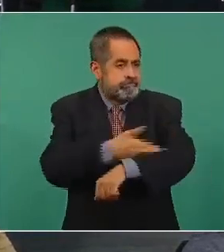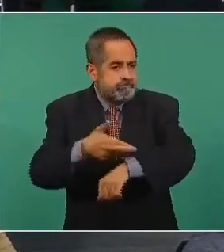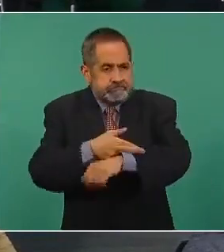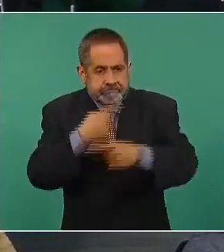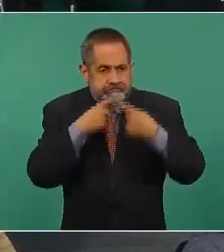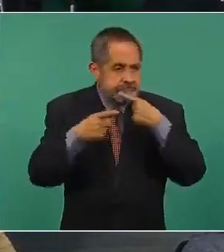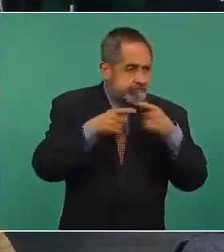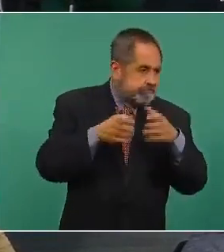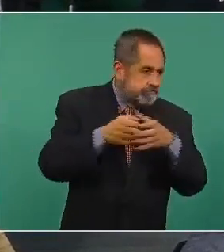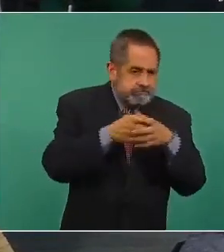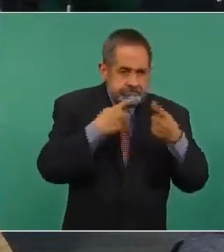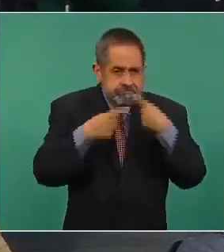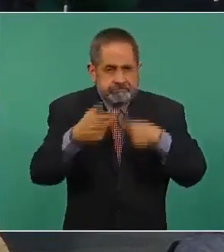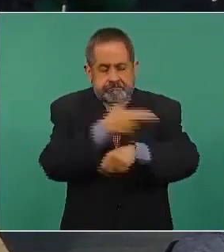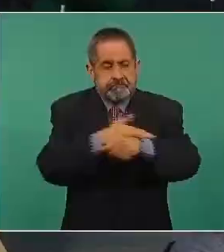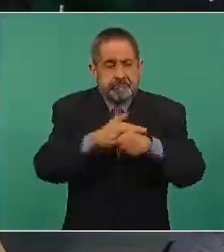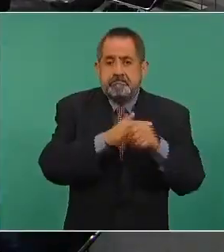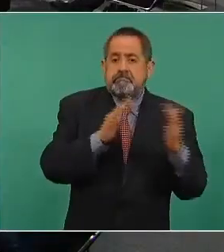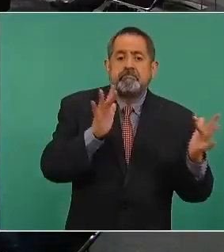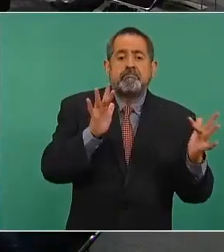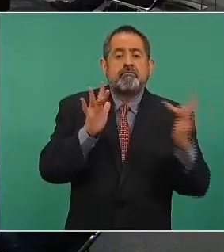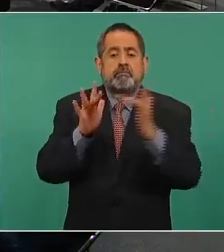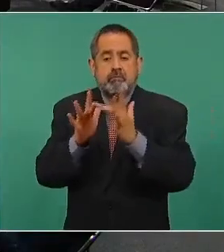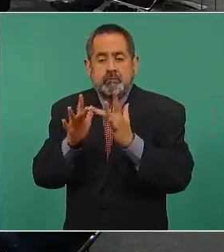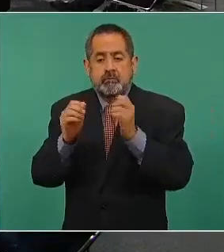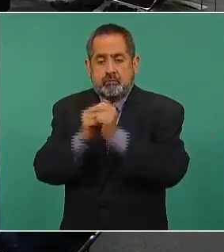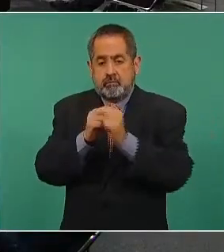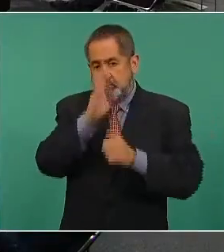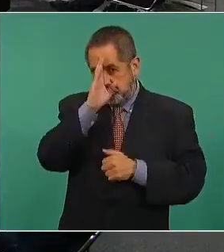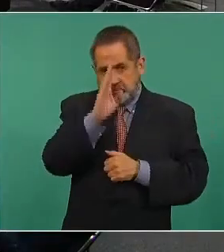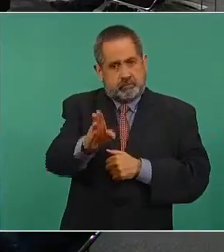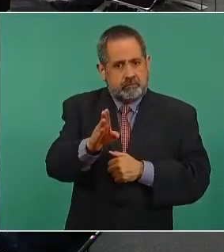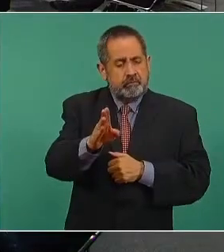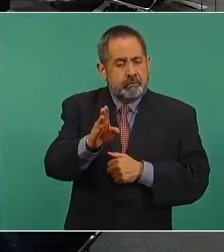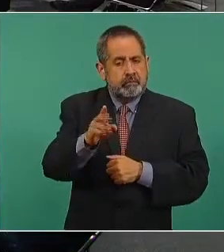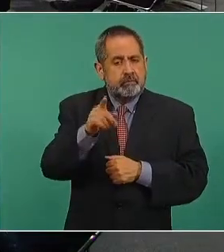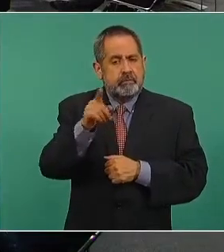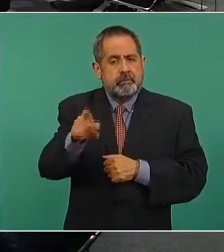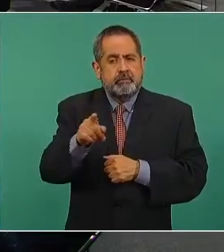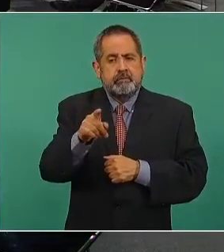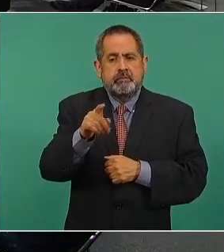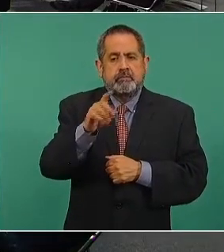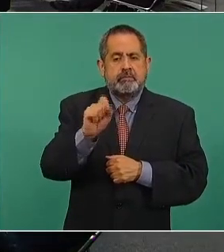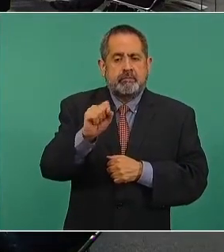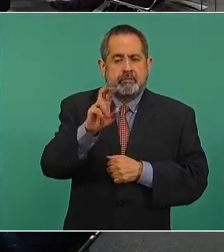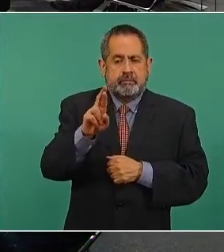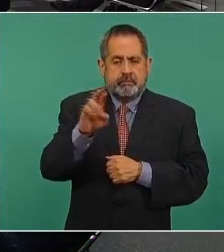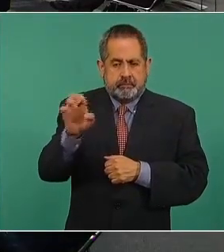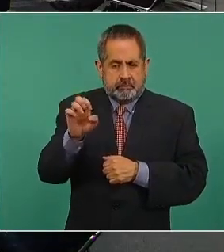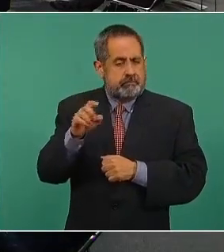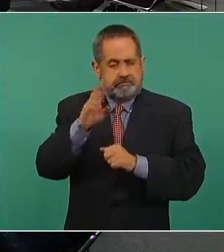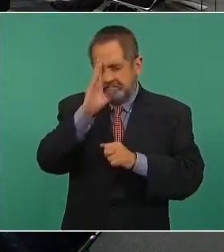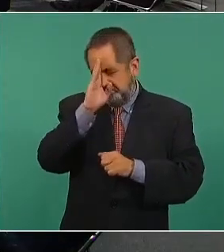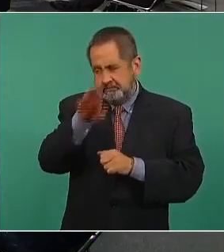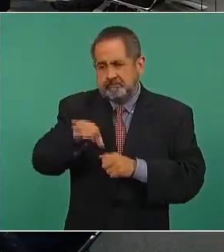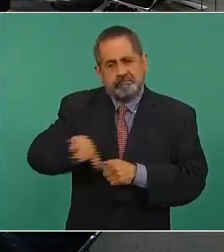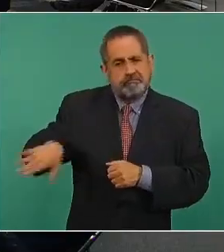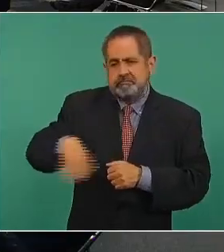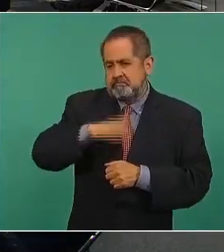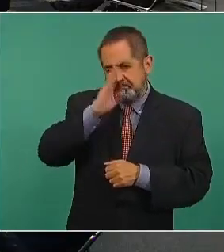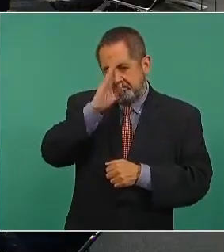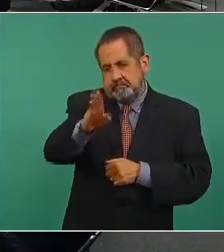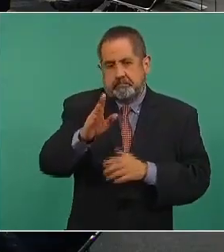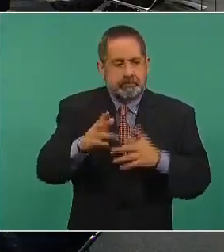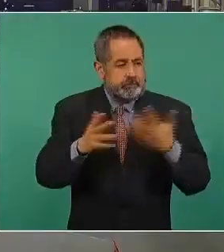hermanos migrantes, contactaron directamente a la Secretaría a la Secretaría de Relaciones Exteriores, y ya